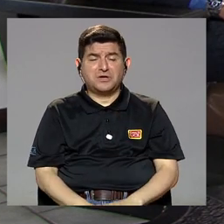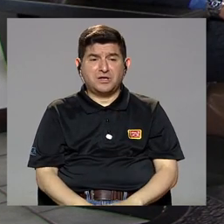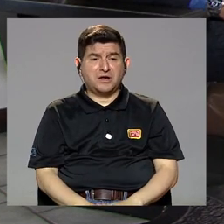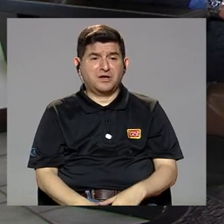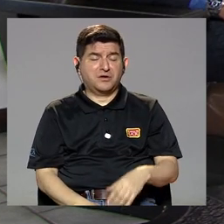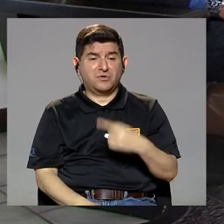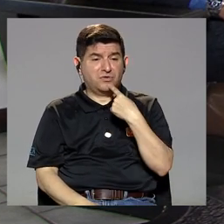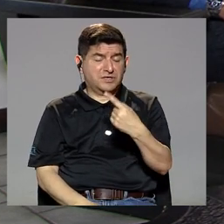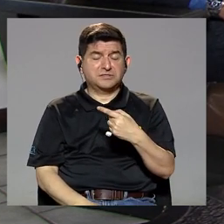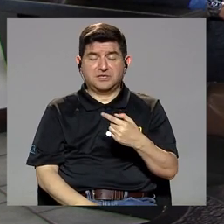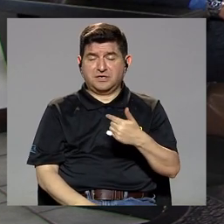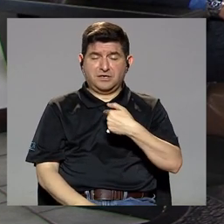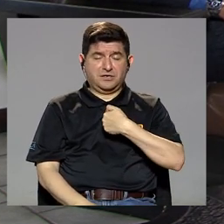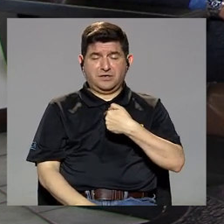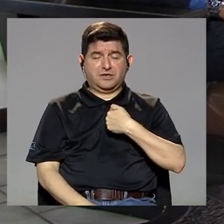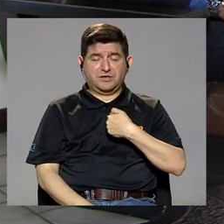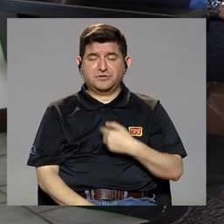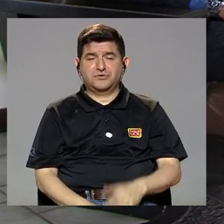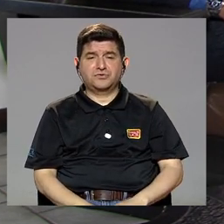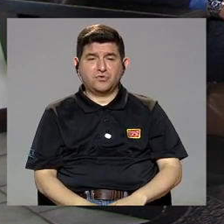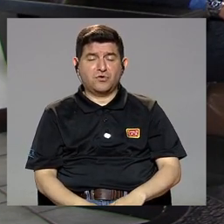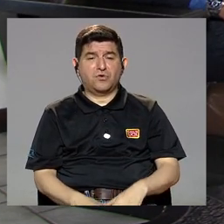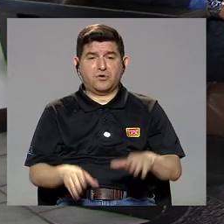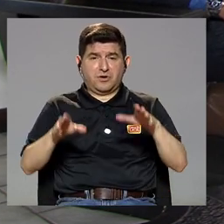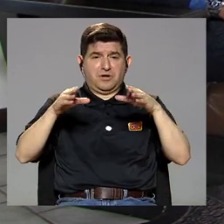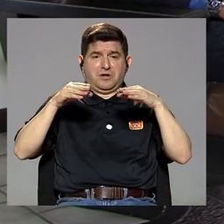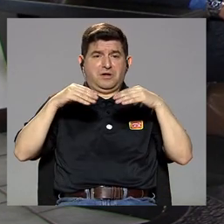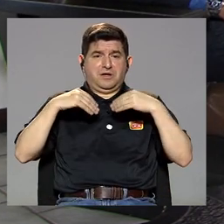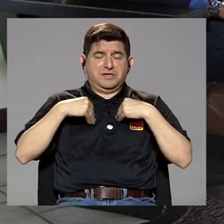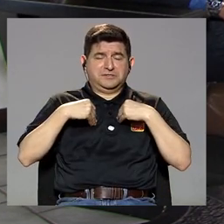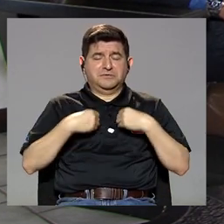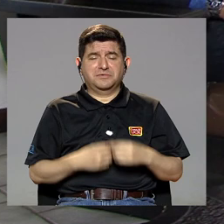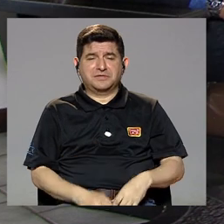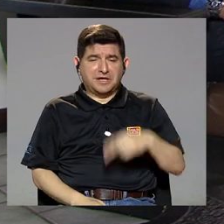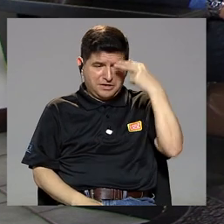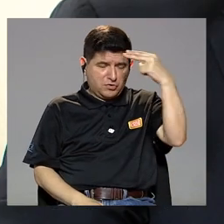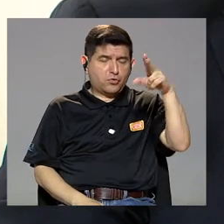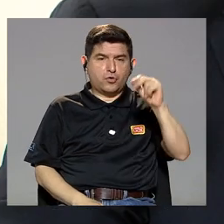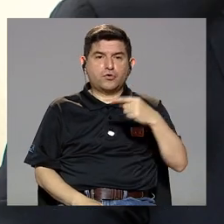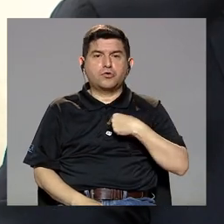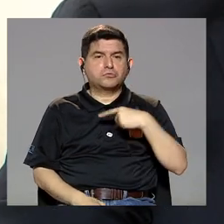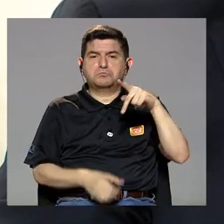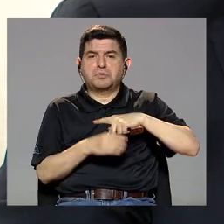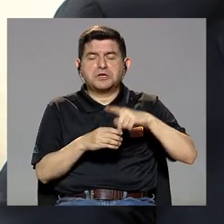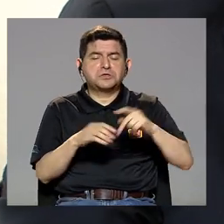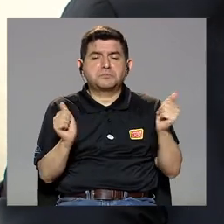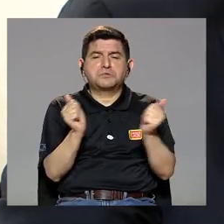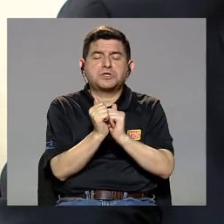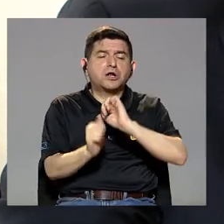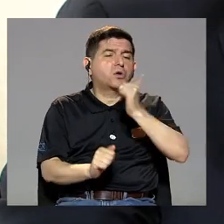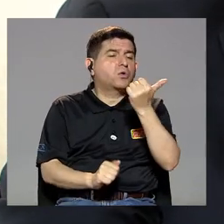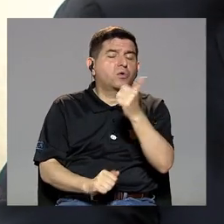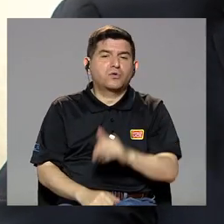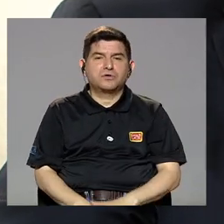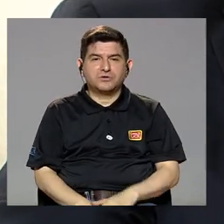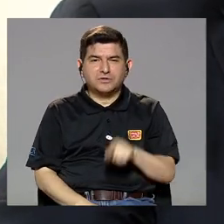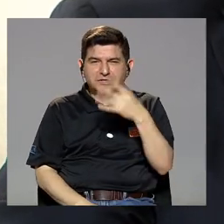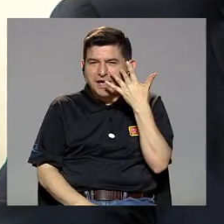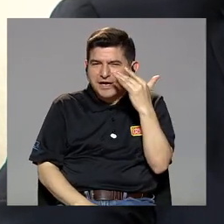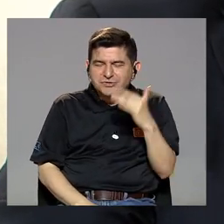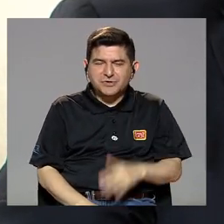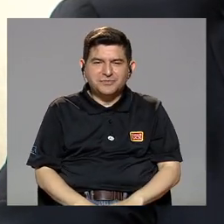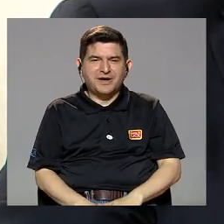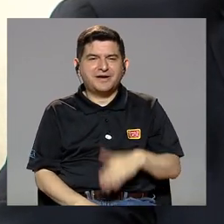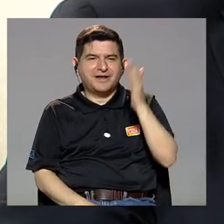corresponden yo fui uno más todos tuvieron eso parece el discurso de un futbolista después de que